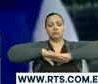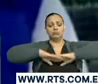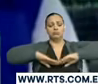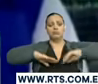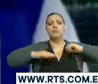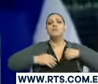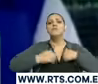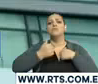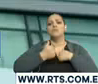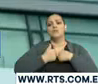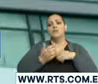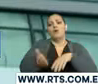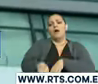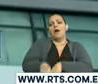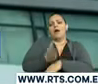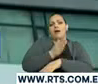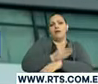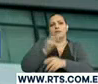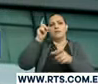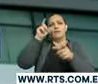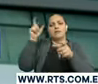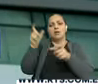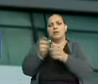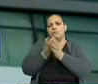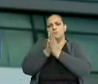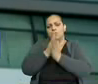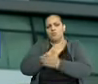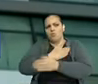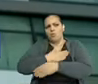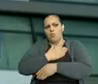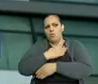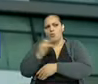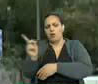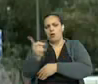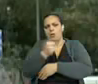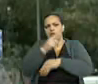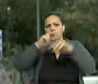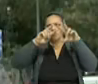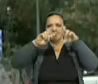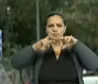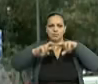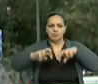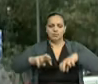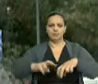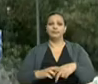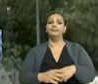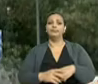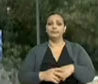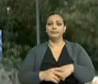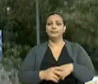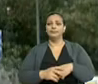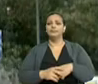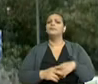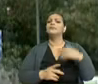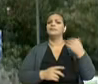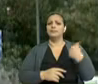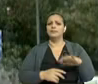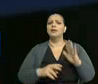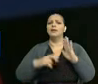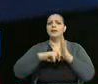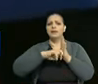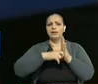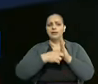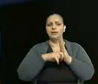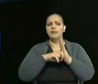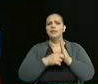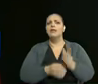las investigaciones. El burgomaestre, en días pasados por denuncias de concejales, puso en conocimiento de la Contraloría General del Estado